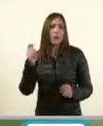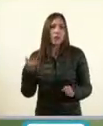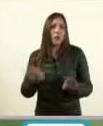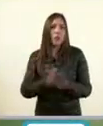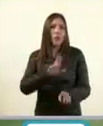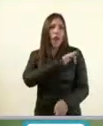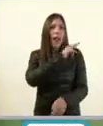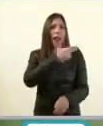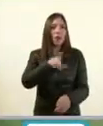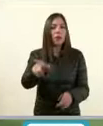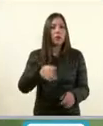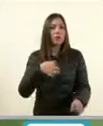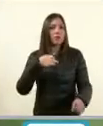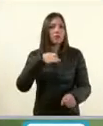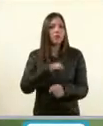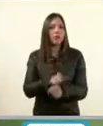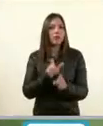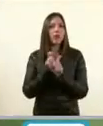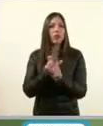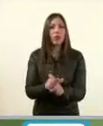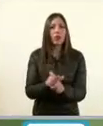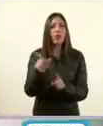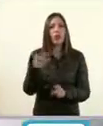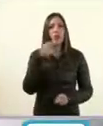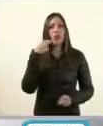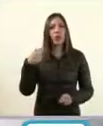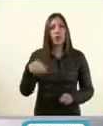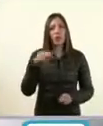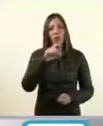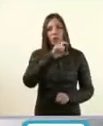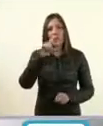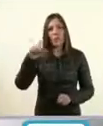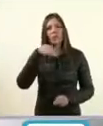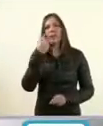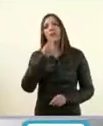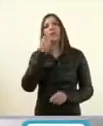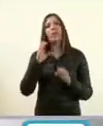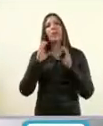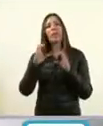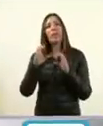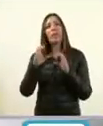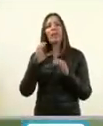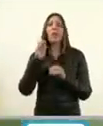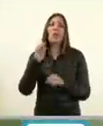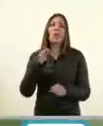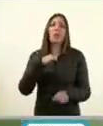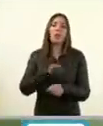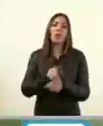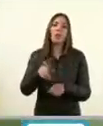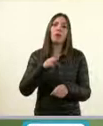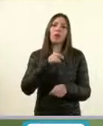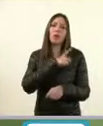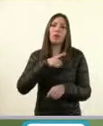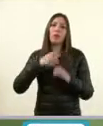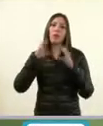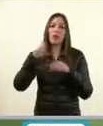también el que cuida algo, el que protege algo. Ok. Y él le tocó proteger, cuidar la Ciudad de México, Tenochtitlan.